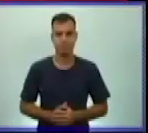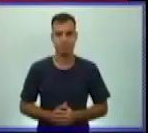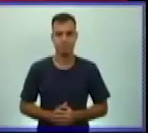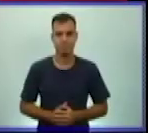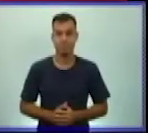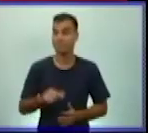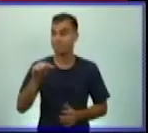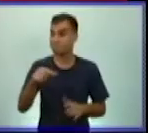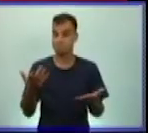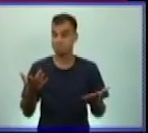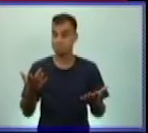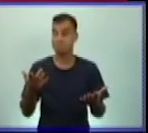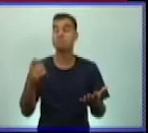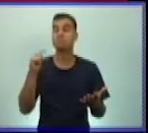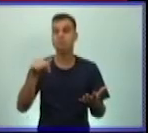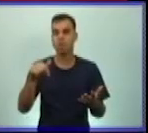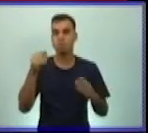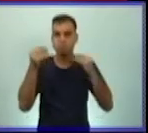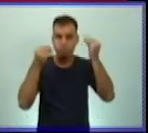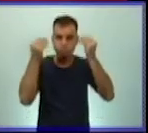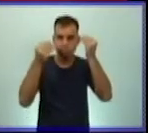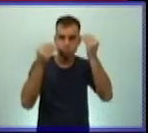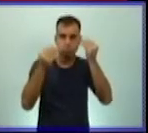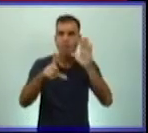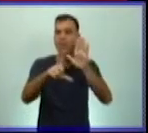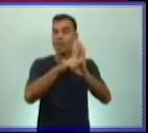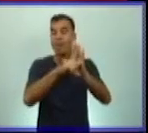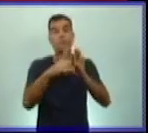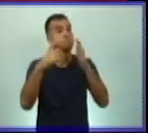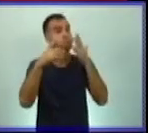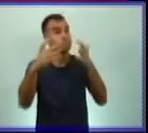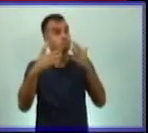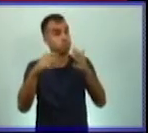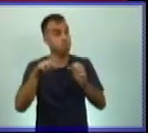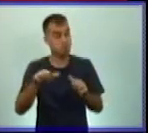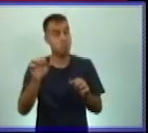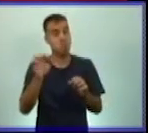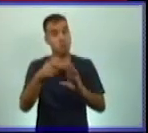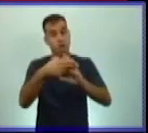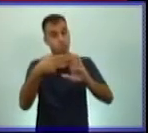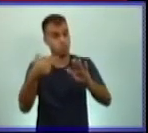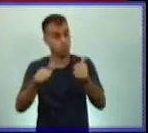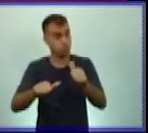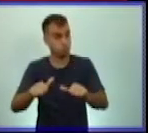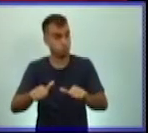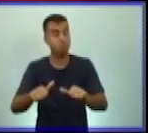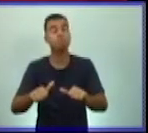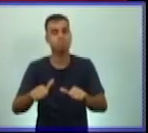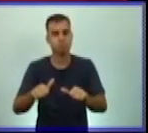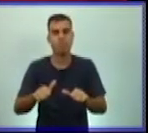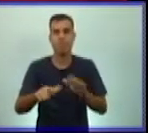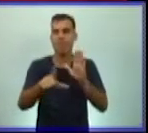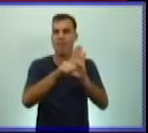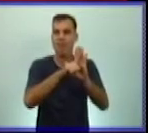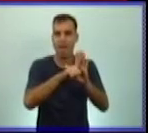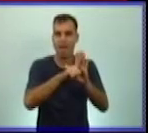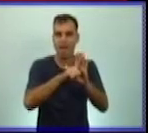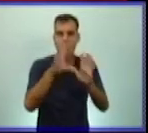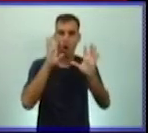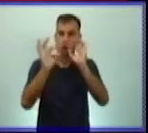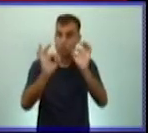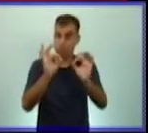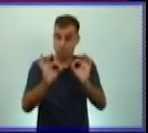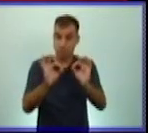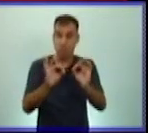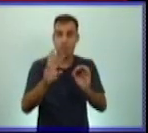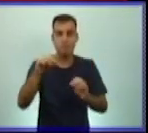Ahora vamos a analizar una de las leyes más importantes de la química y me refiero a la ley de conservación de